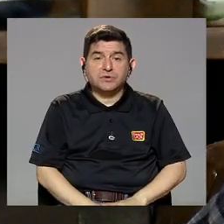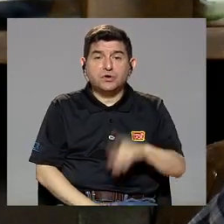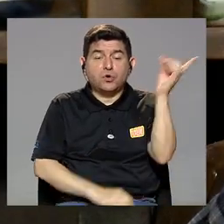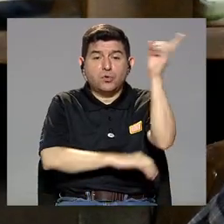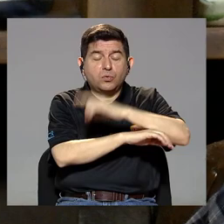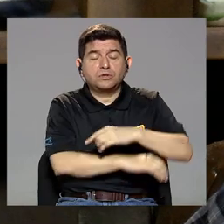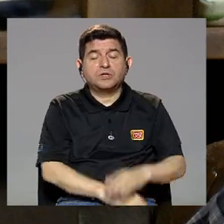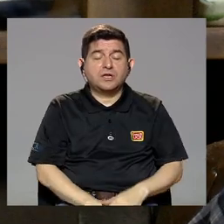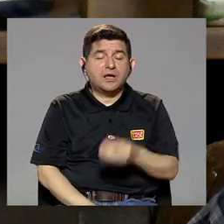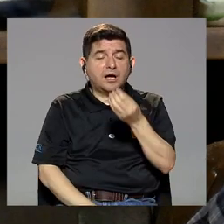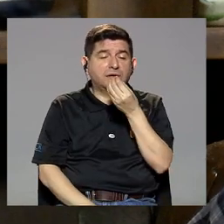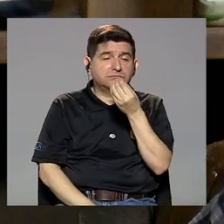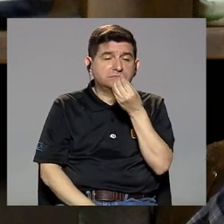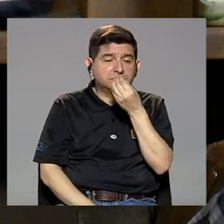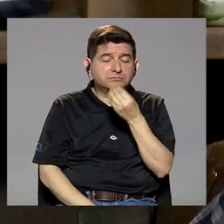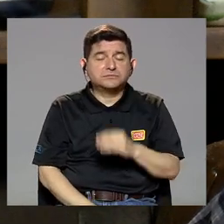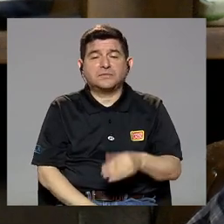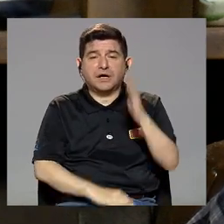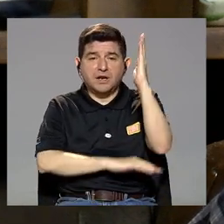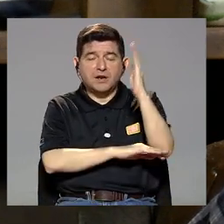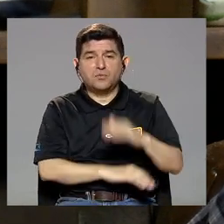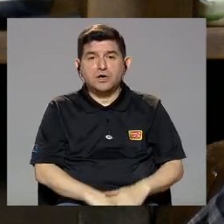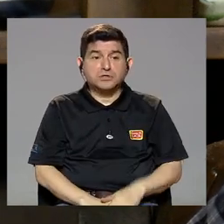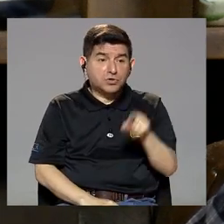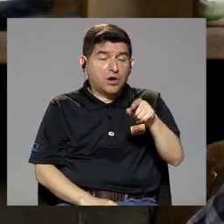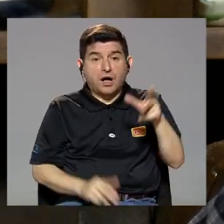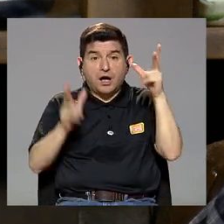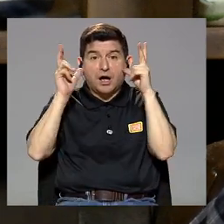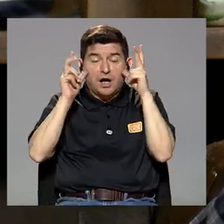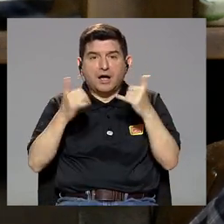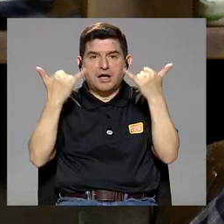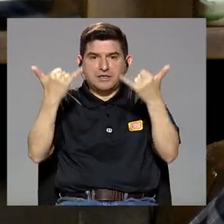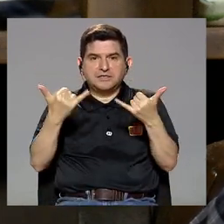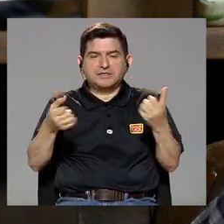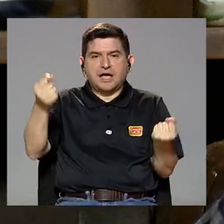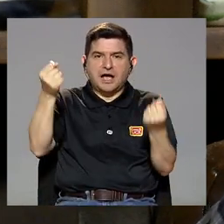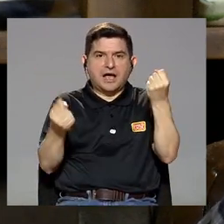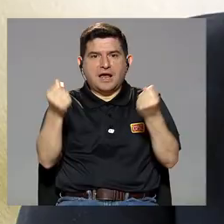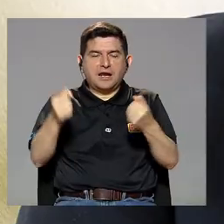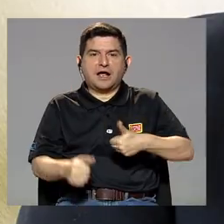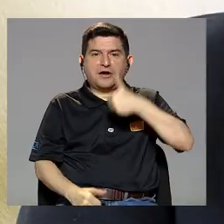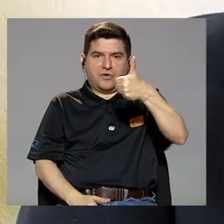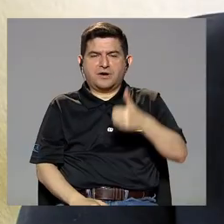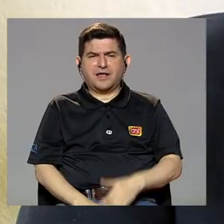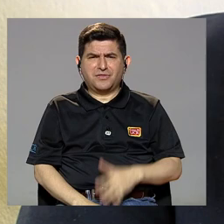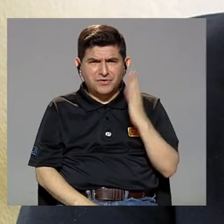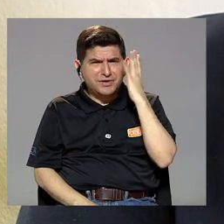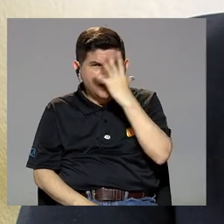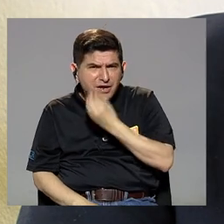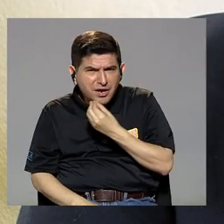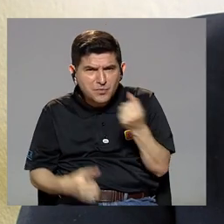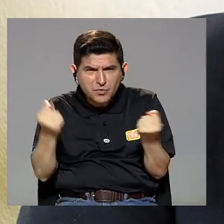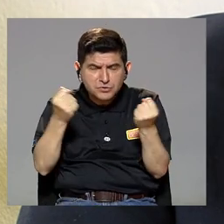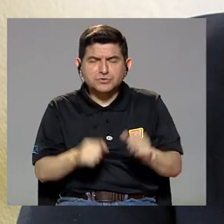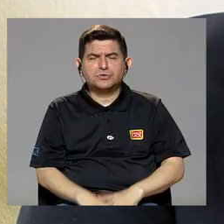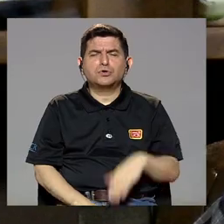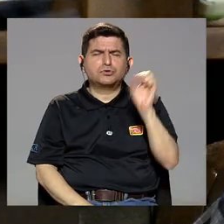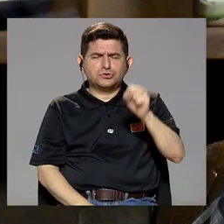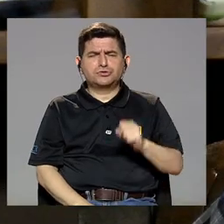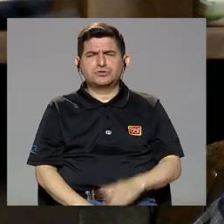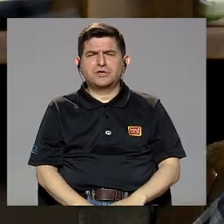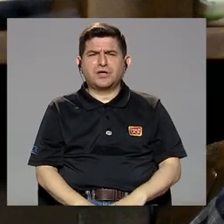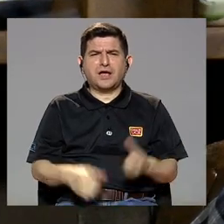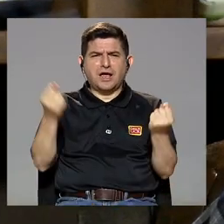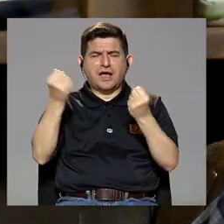almorzando hicieron un escándalo y era que nos lleva en el carro que sea para la hermosa el auto no era un automóvil